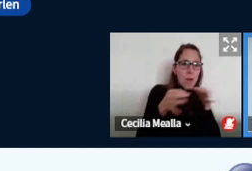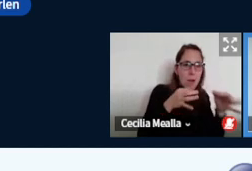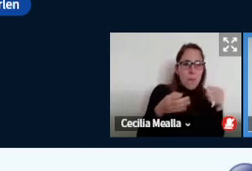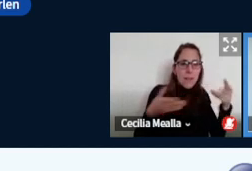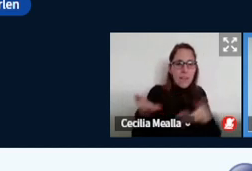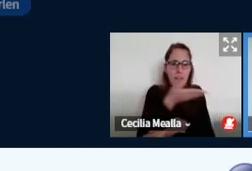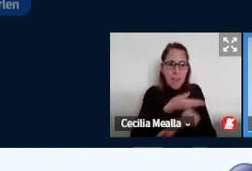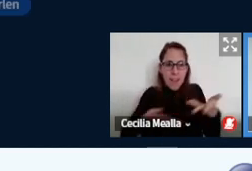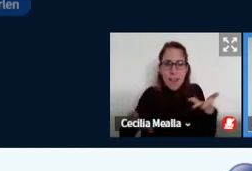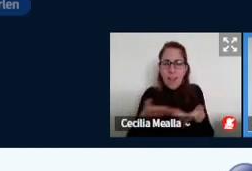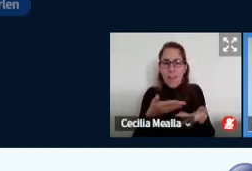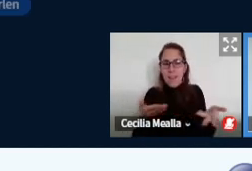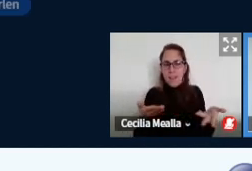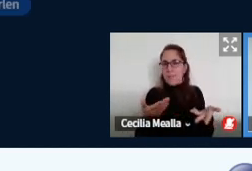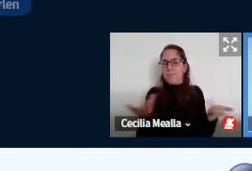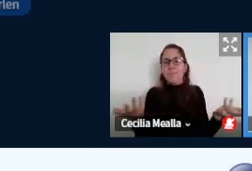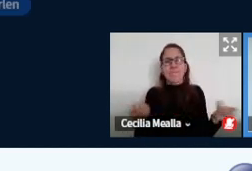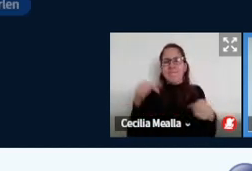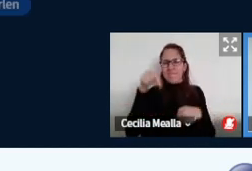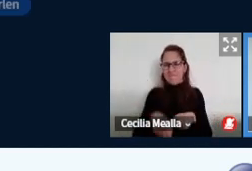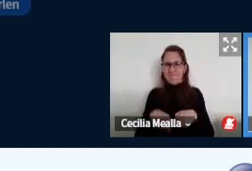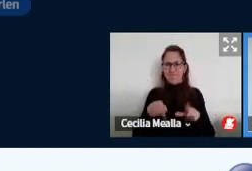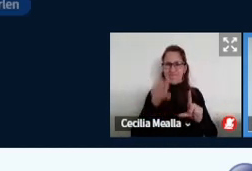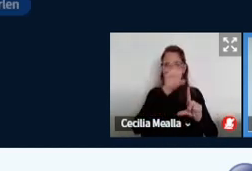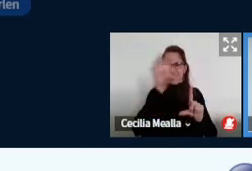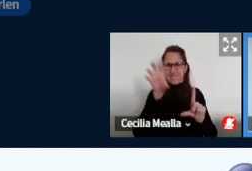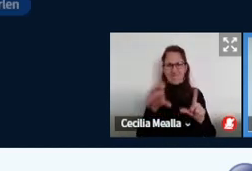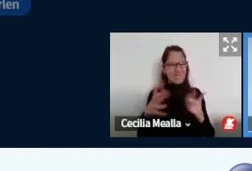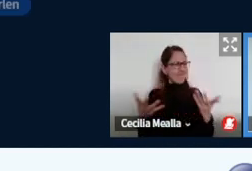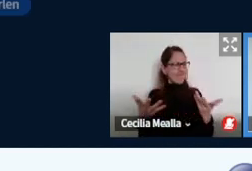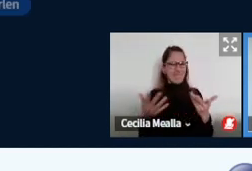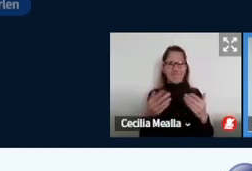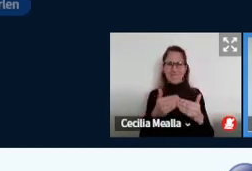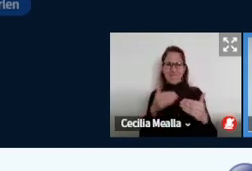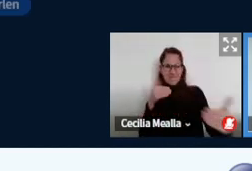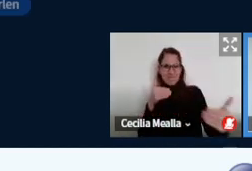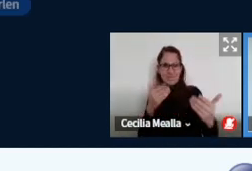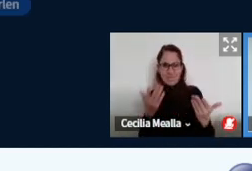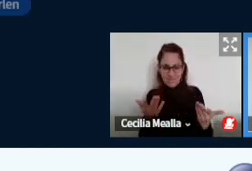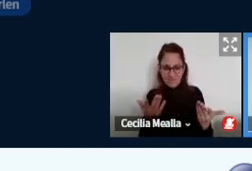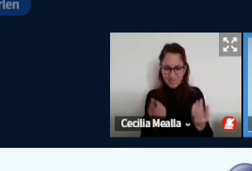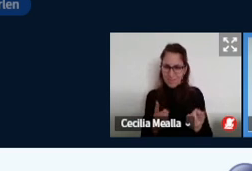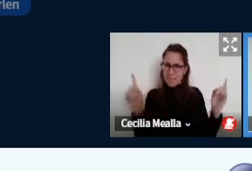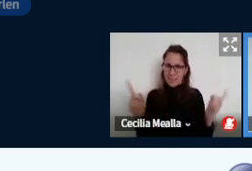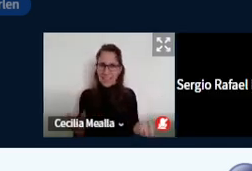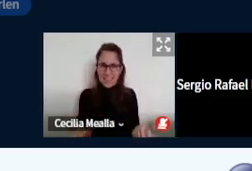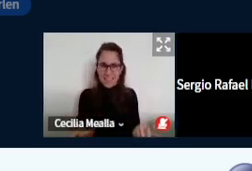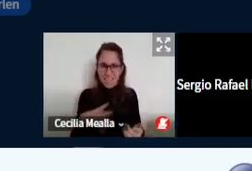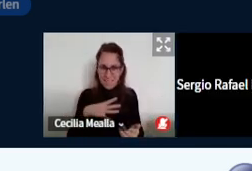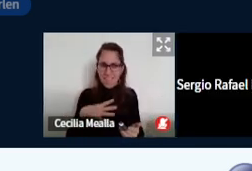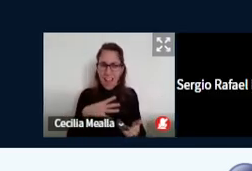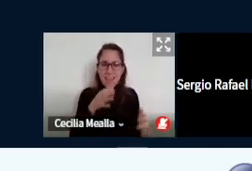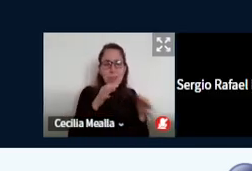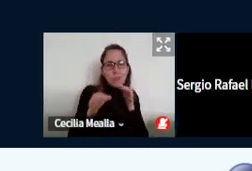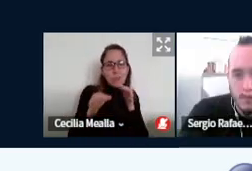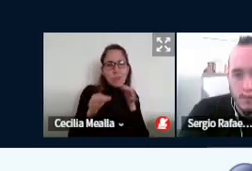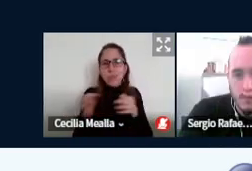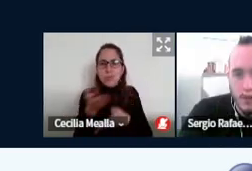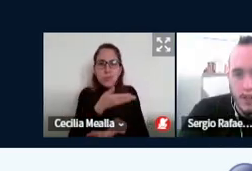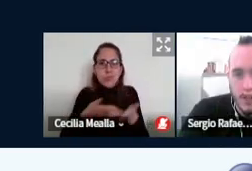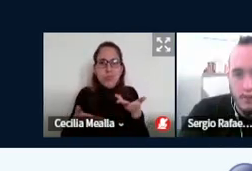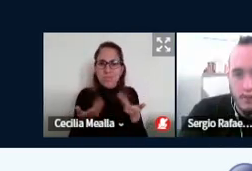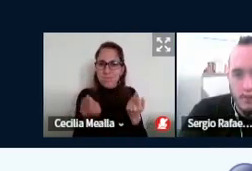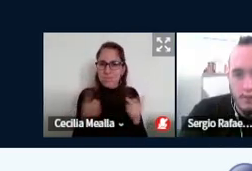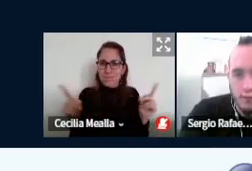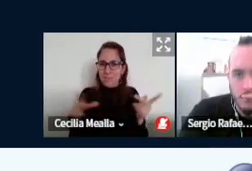aula. Y Sí, por acá a veces es como medio seco, por así decirlo, y nos falta esa interacción, así